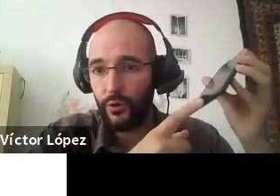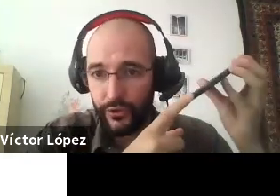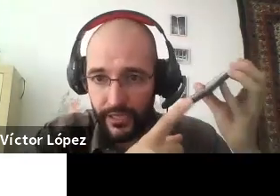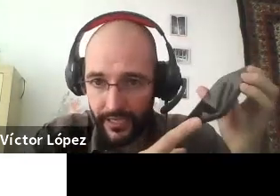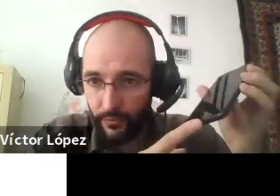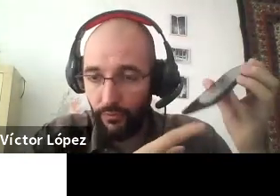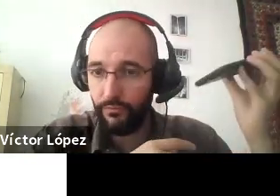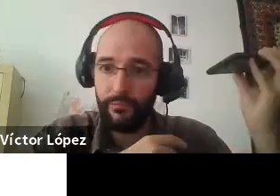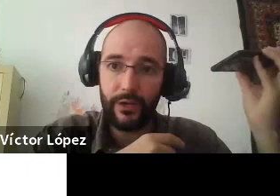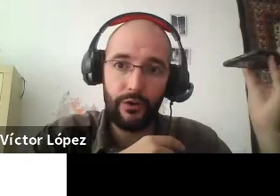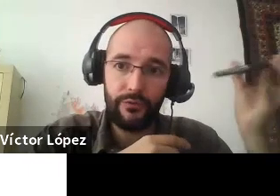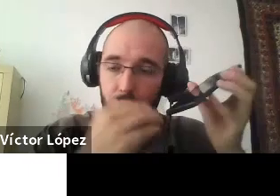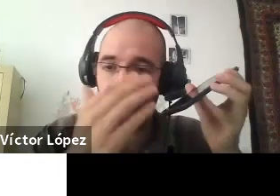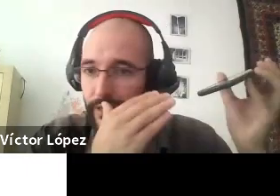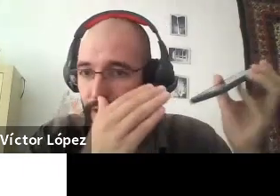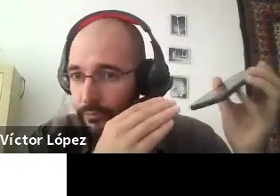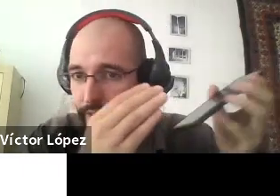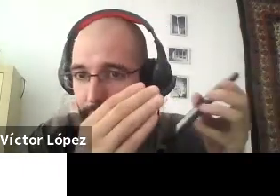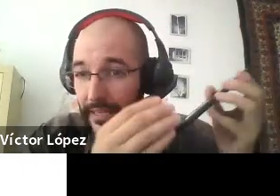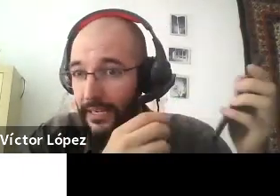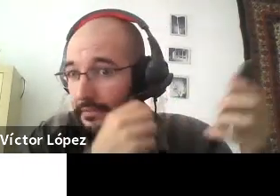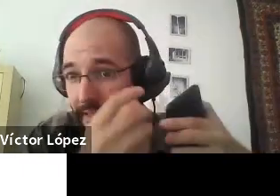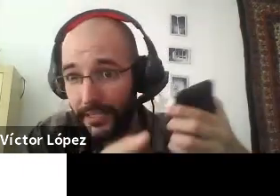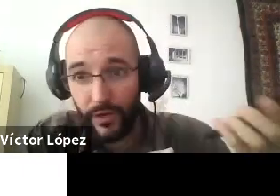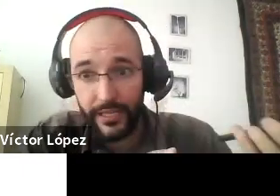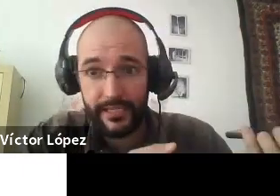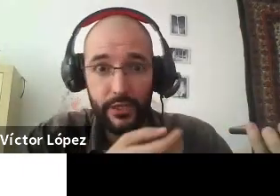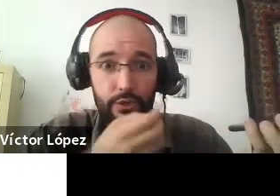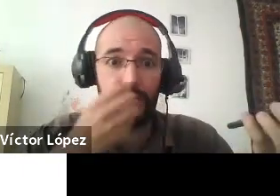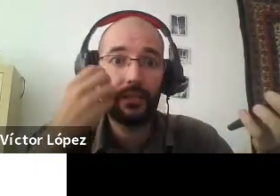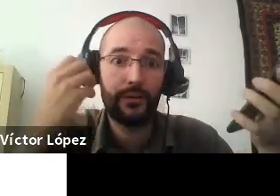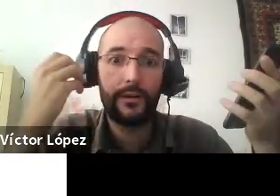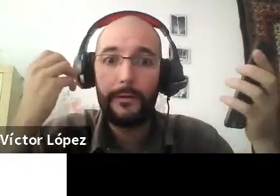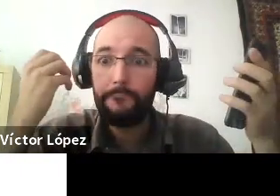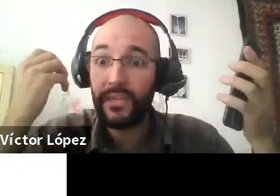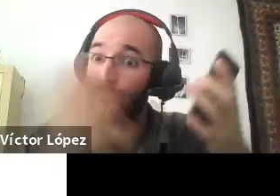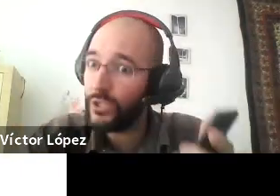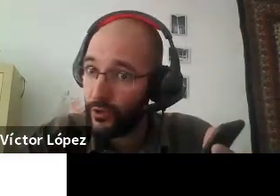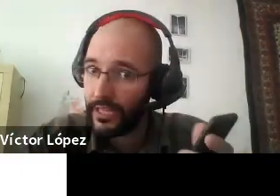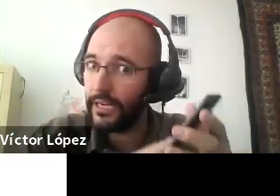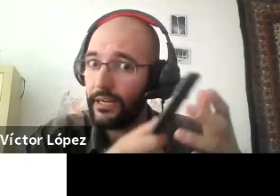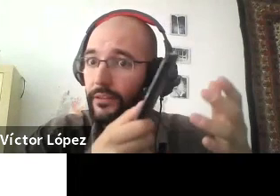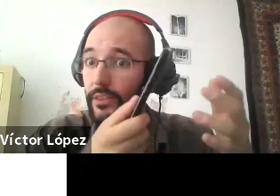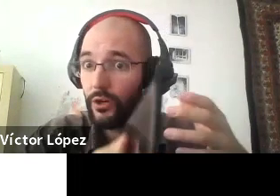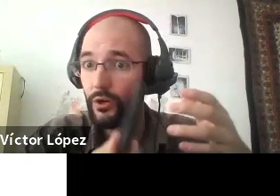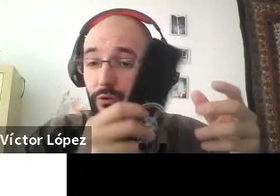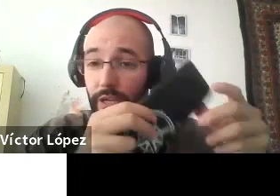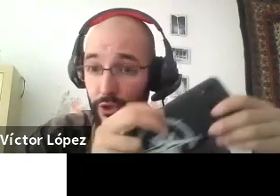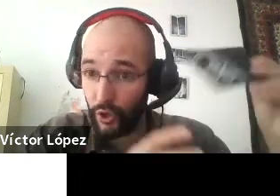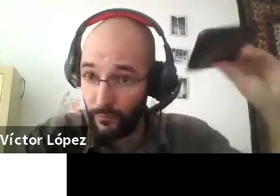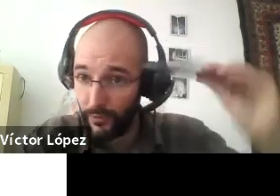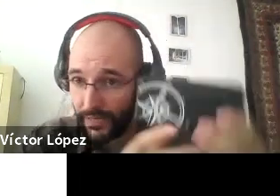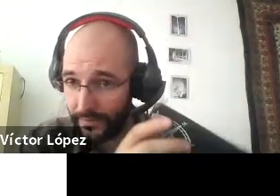o contiene un micrófono, por lo tanto puede medir diferentes cualidades del sonido, tiene un sensor de aceleración,